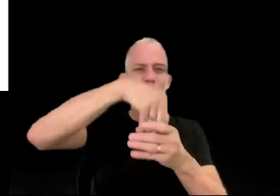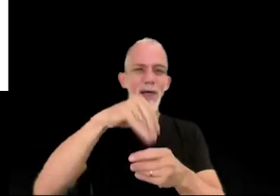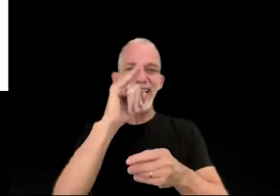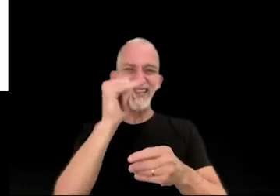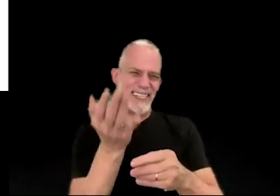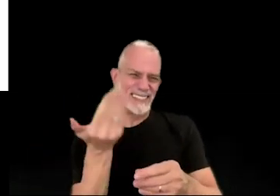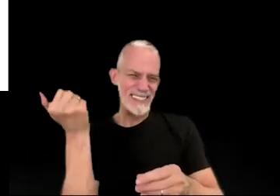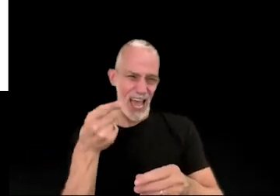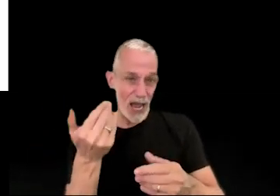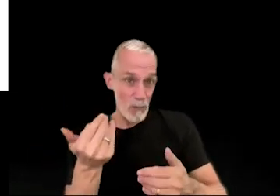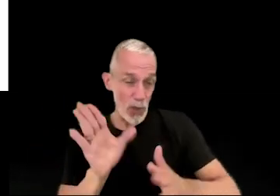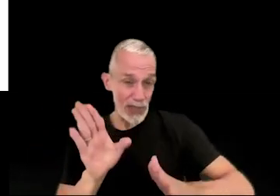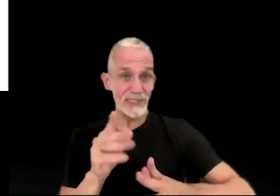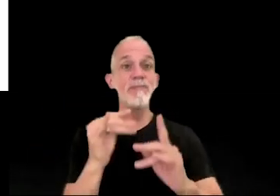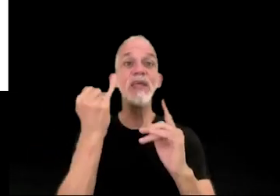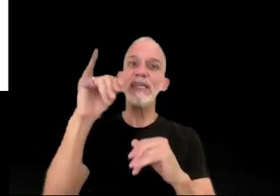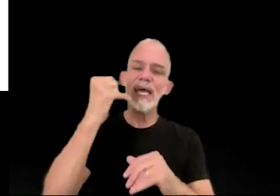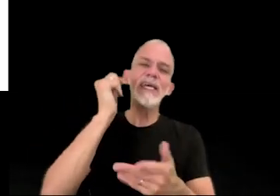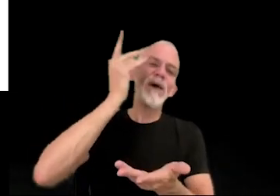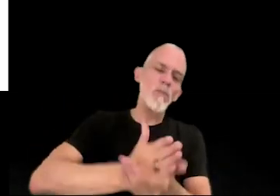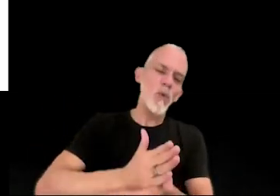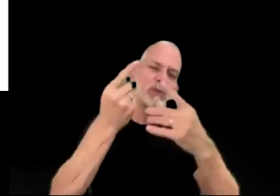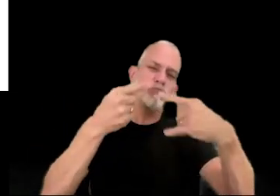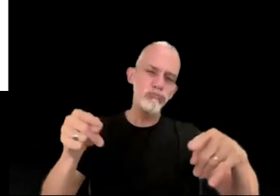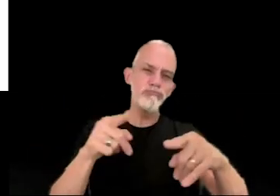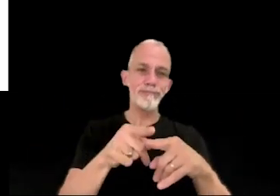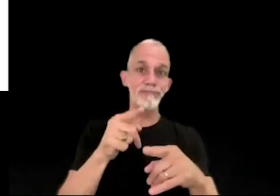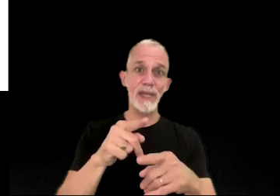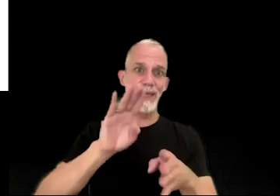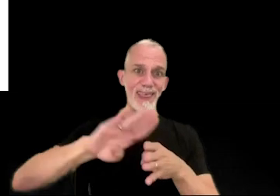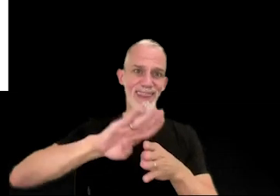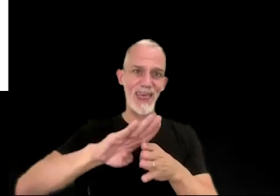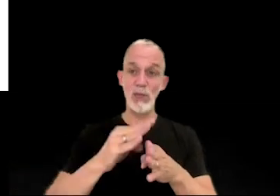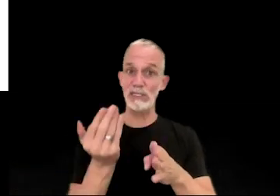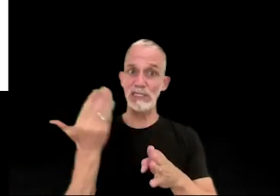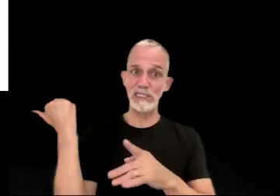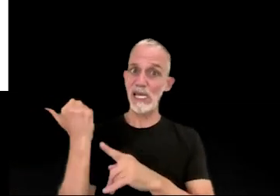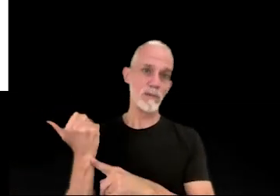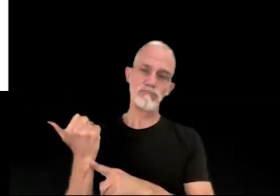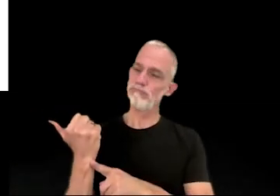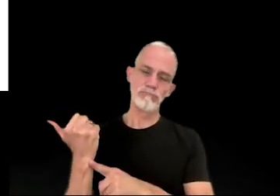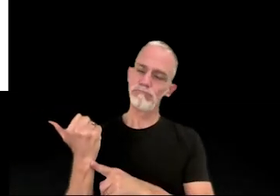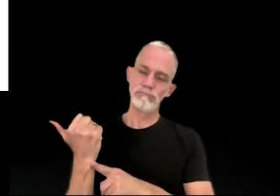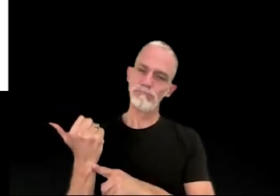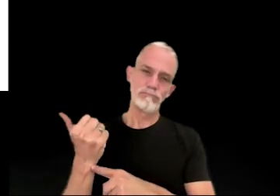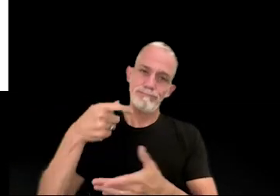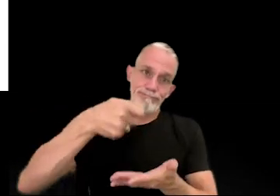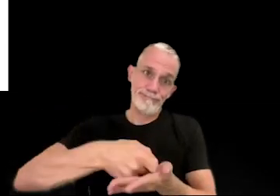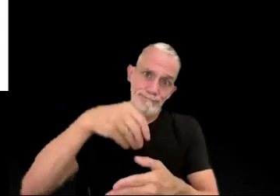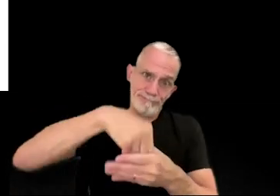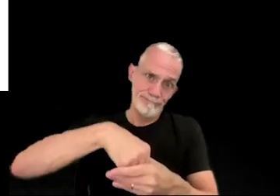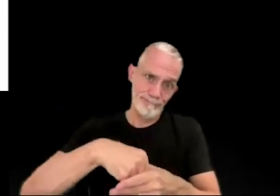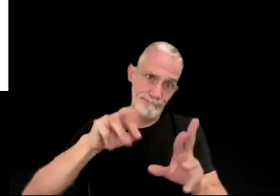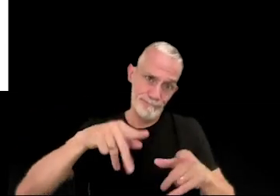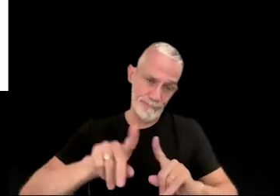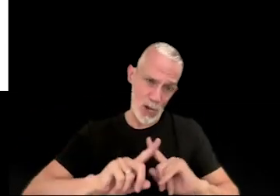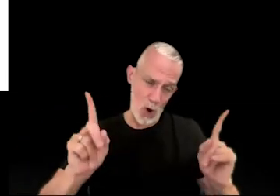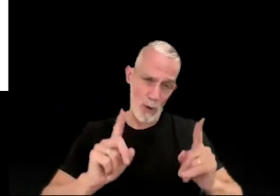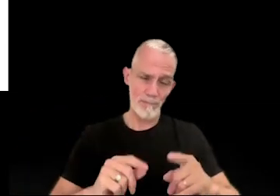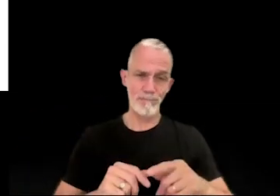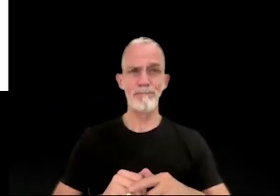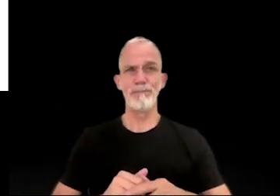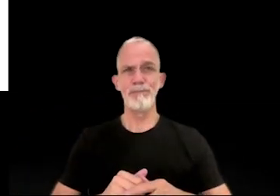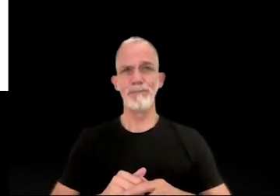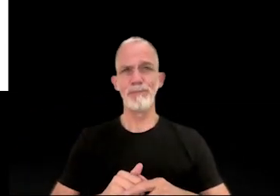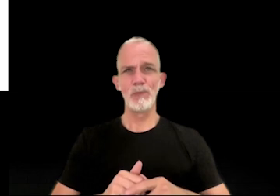forma, intereses, multas y accesorios de obligaciones excluidas no podrían ser regularizados en este régimen.